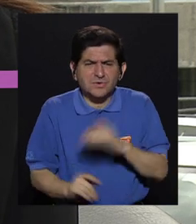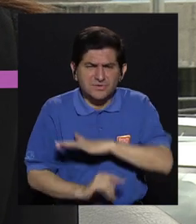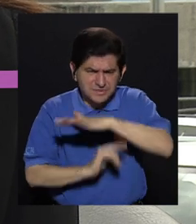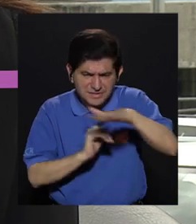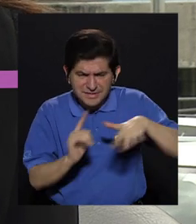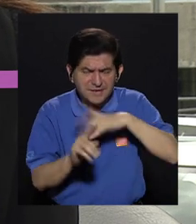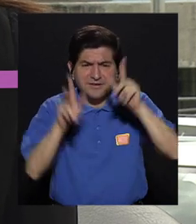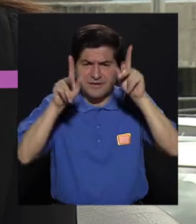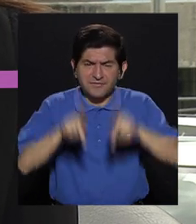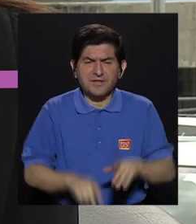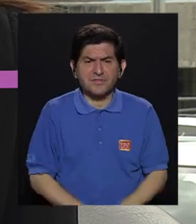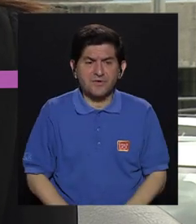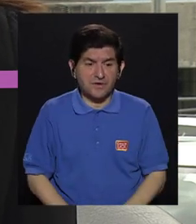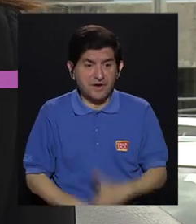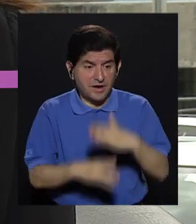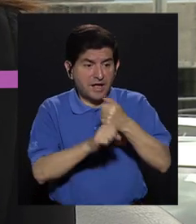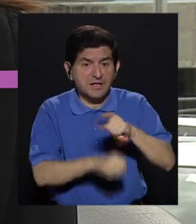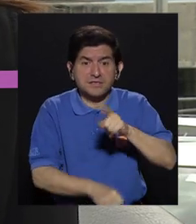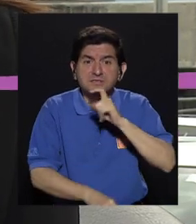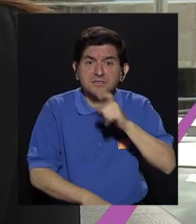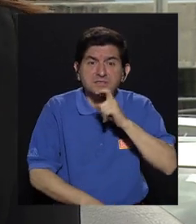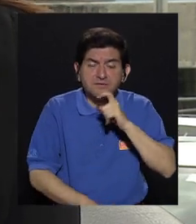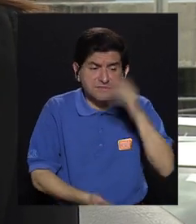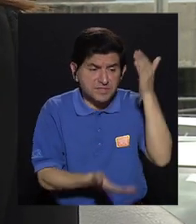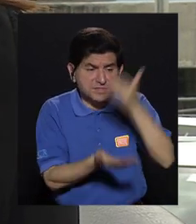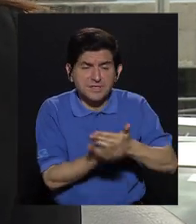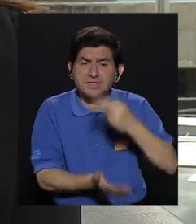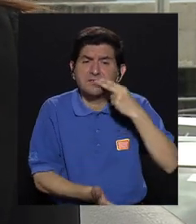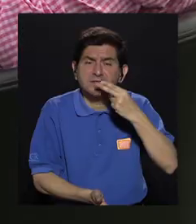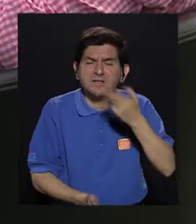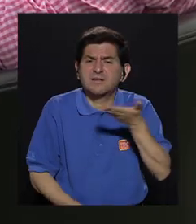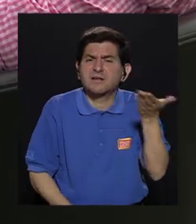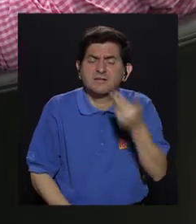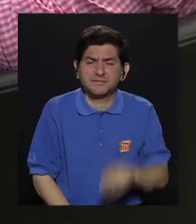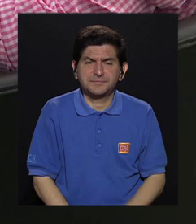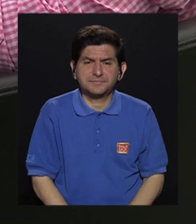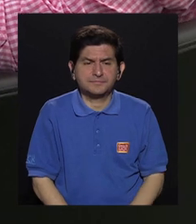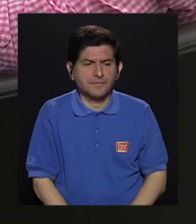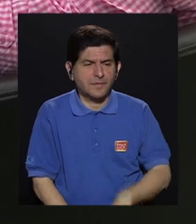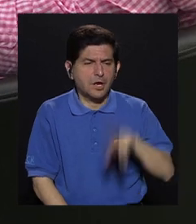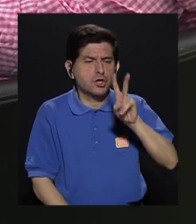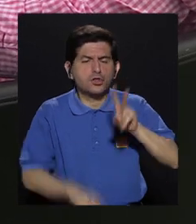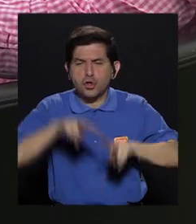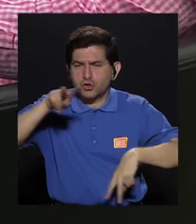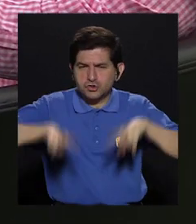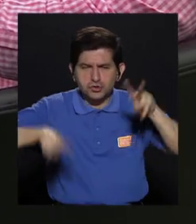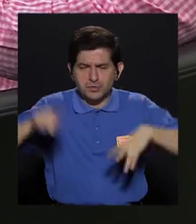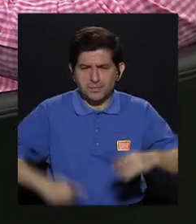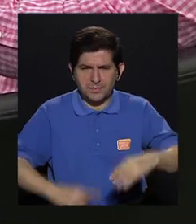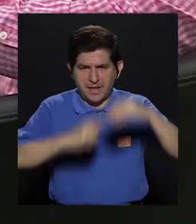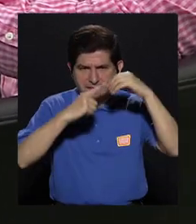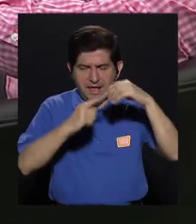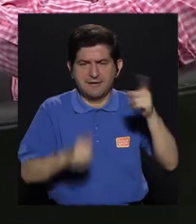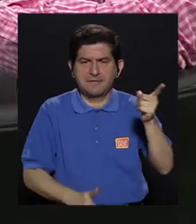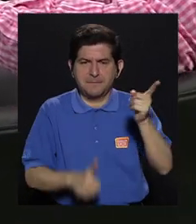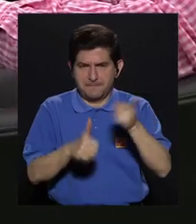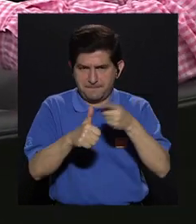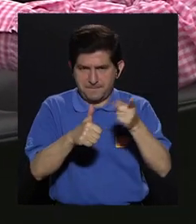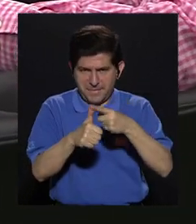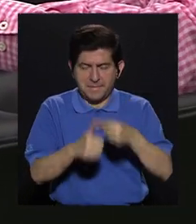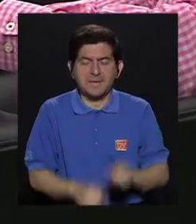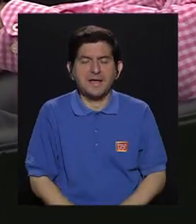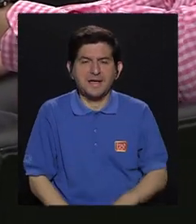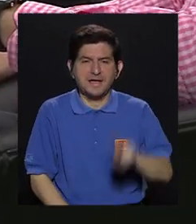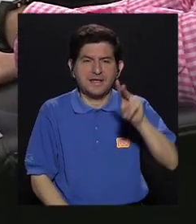elementos que están alrededor de esa persona que se les hace tan difícil dejar de fumar? Dos variables principales. La primera